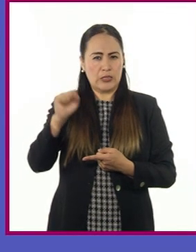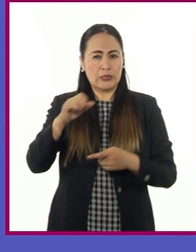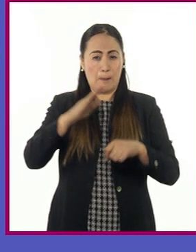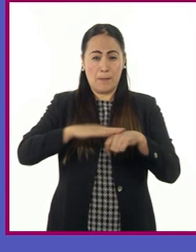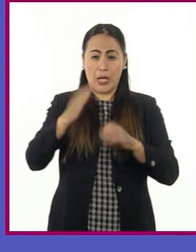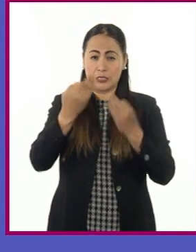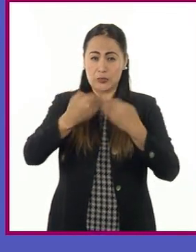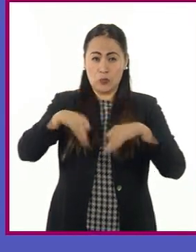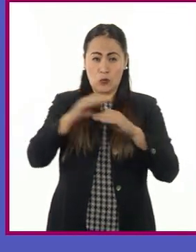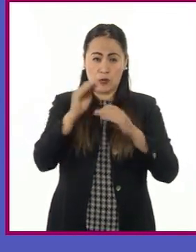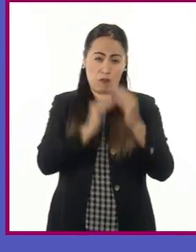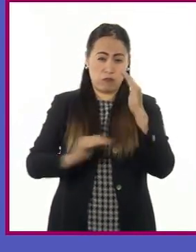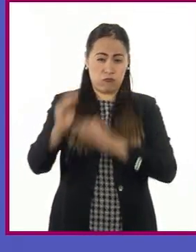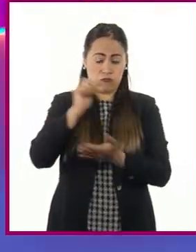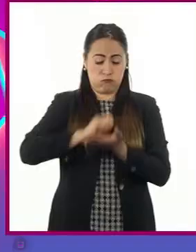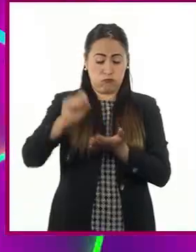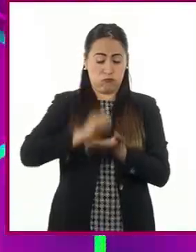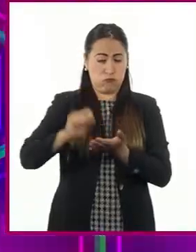exponentes.